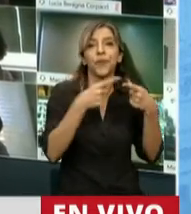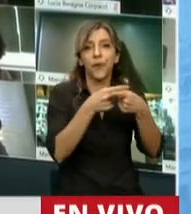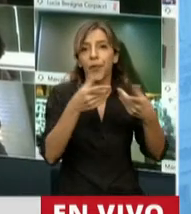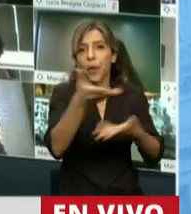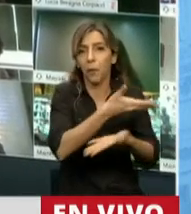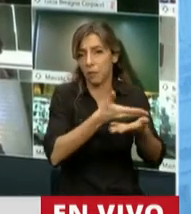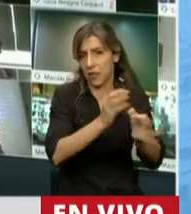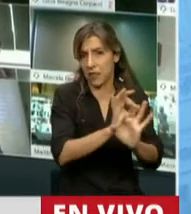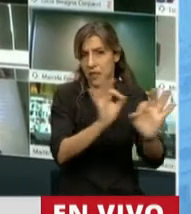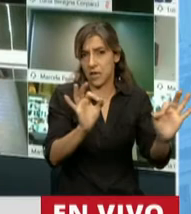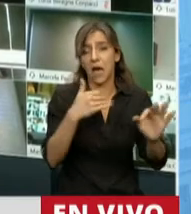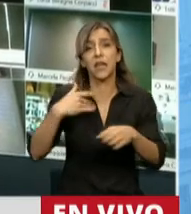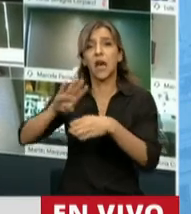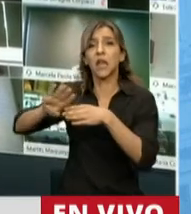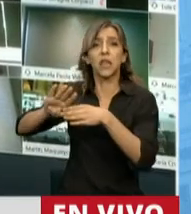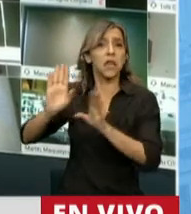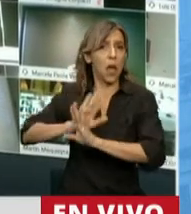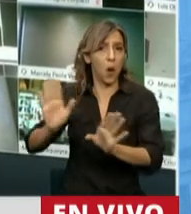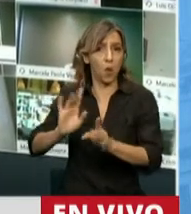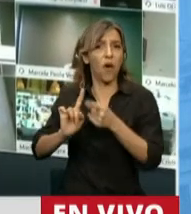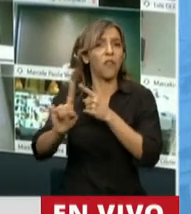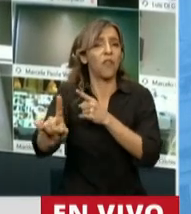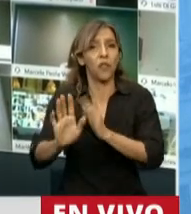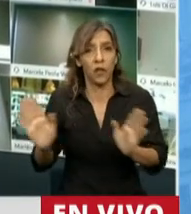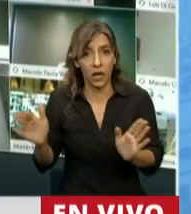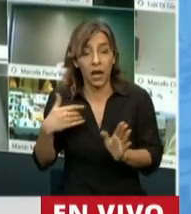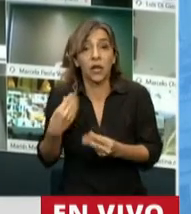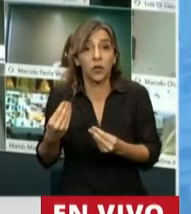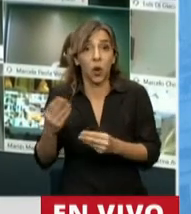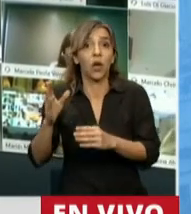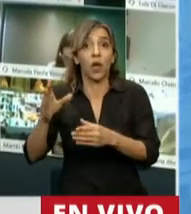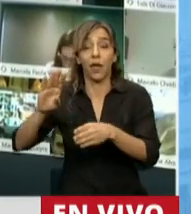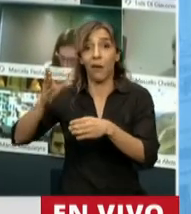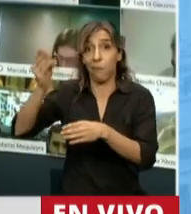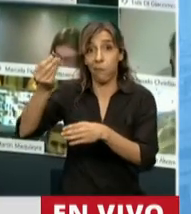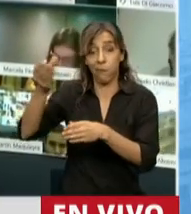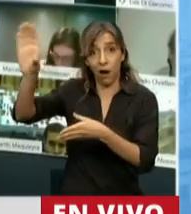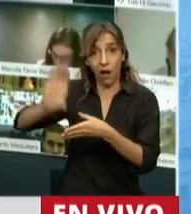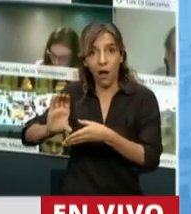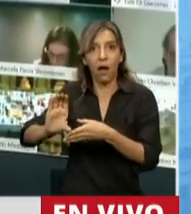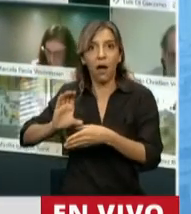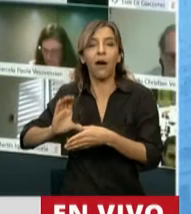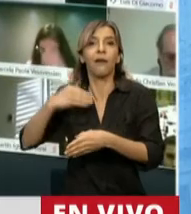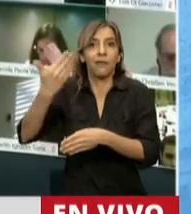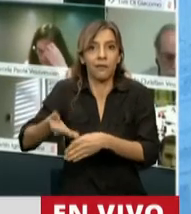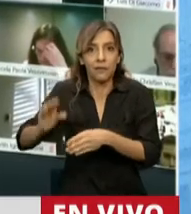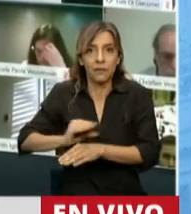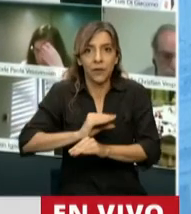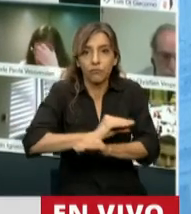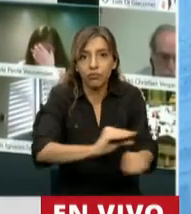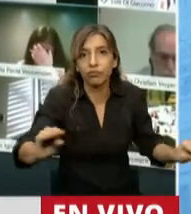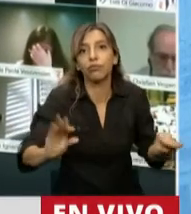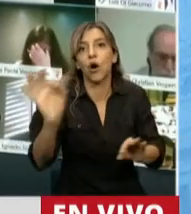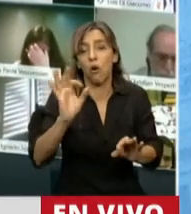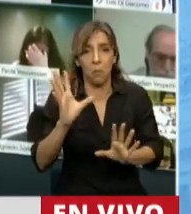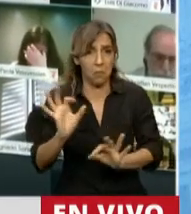no invirtieron para sacar a la Argentina de la situación crítica en la que estaba. Fue toda para fuga de capitales, para engordar los bolsillos